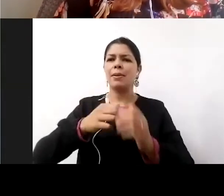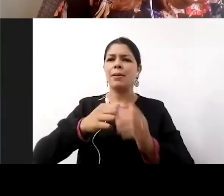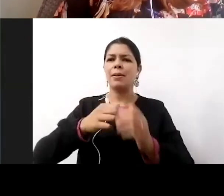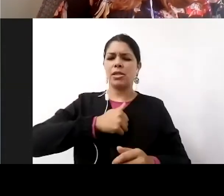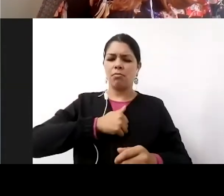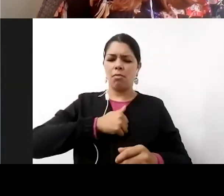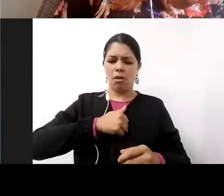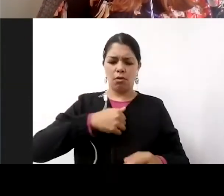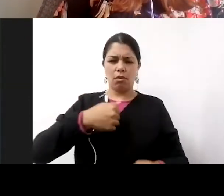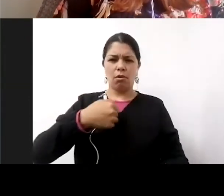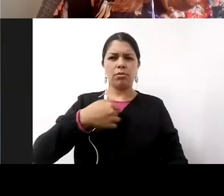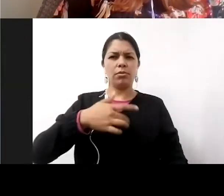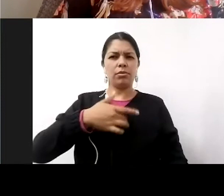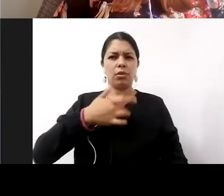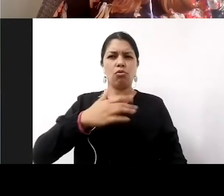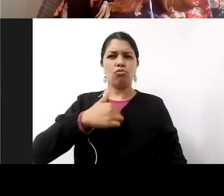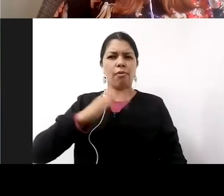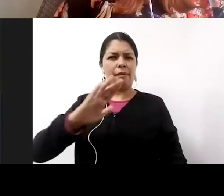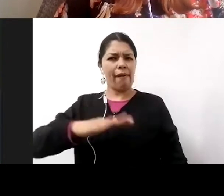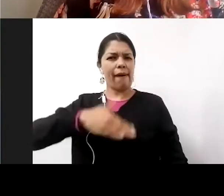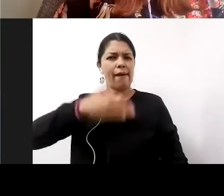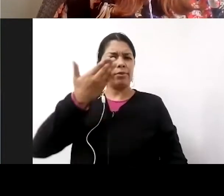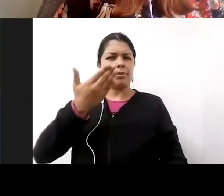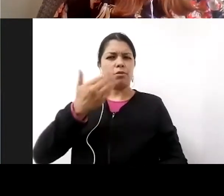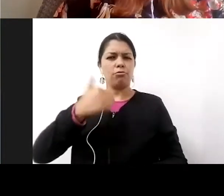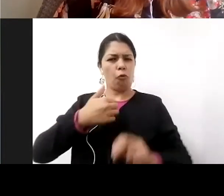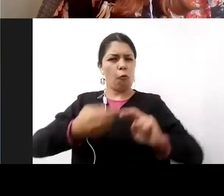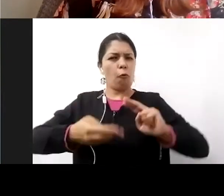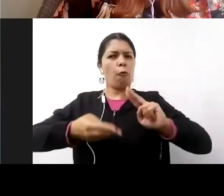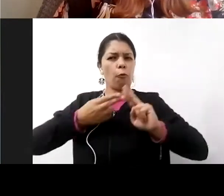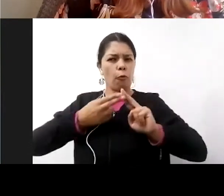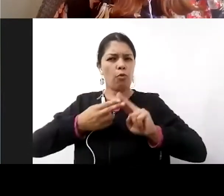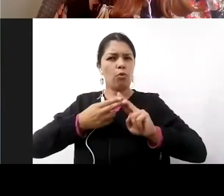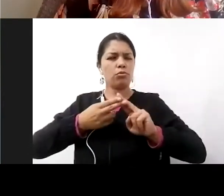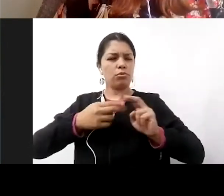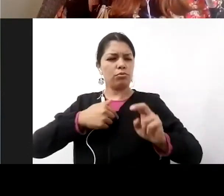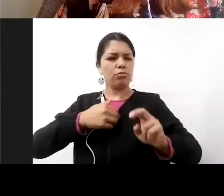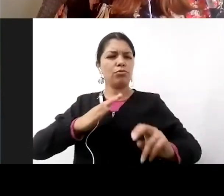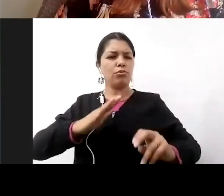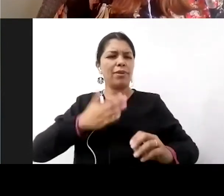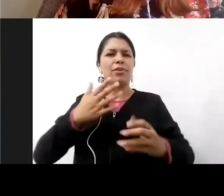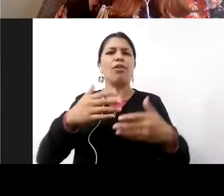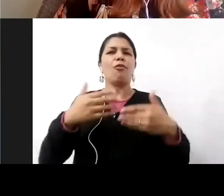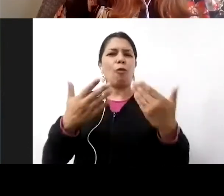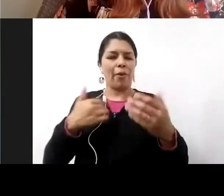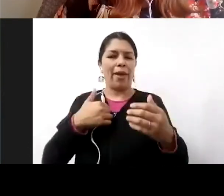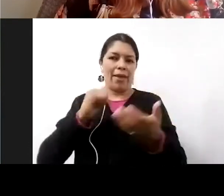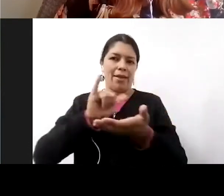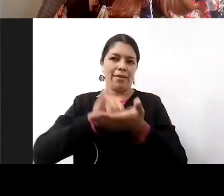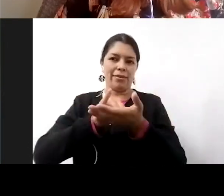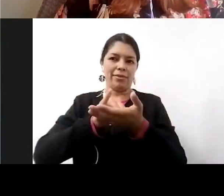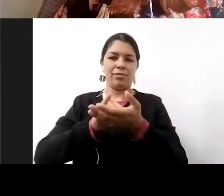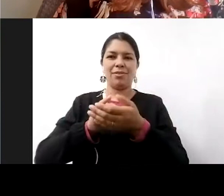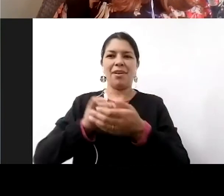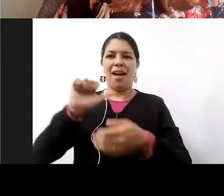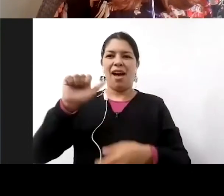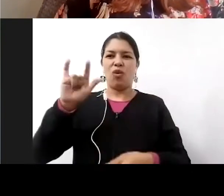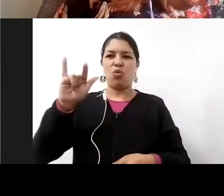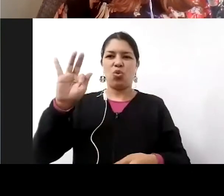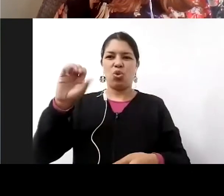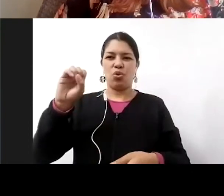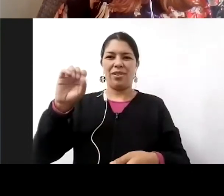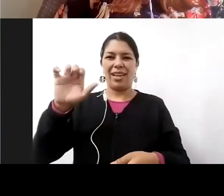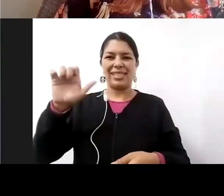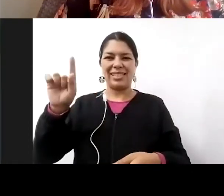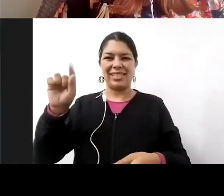mismos y la forma en la que nos conocemos a nosotros mismos. Adicionalmente, vamos a hablar sobre un tema muy importante que en